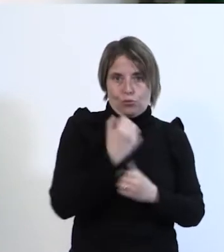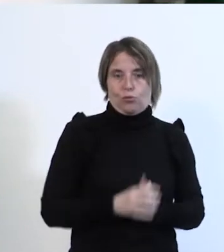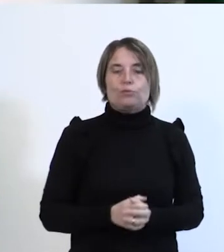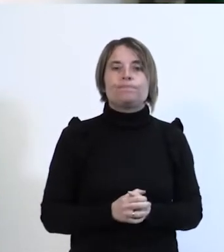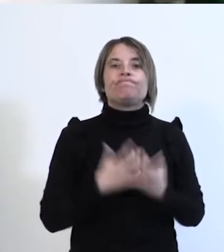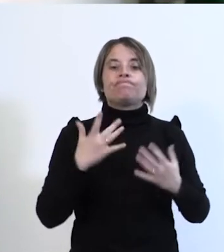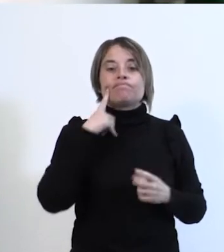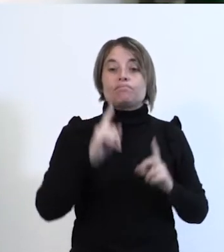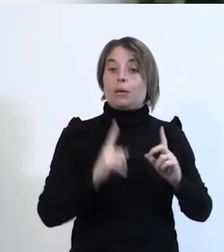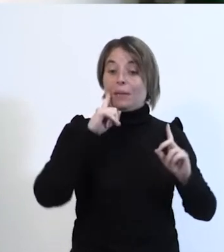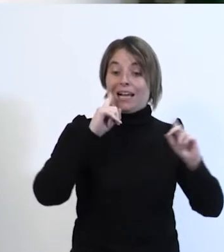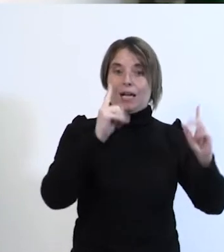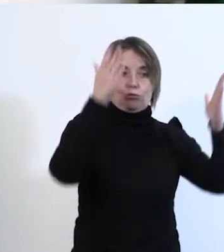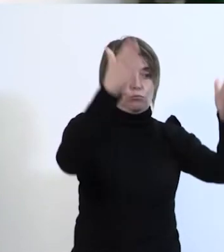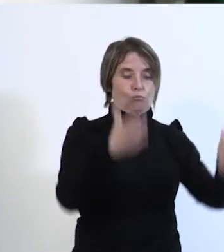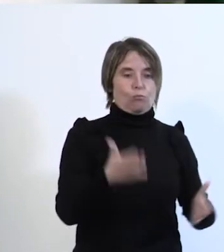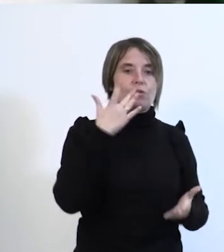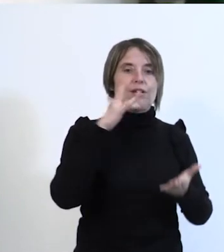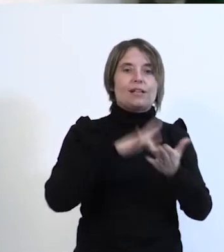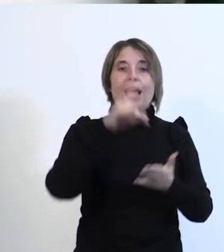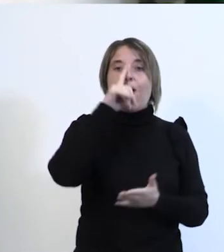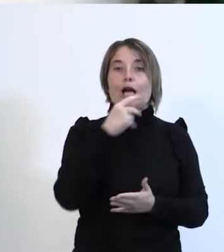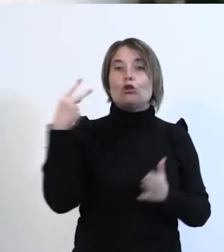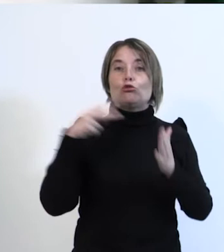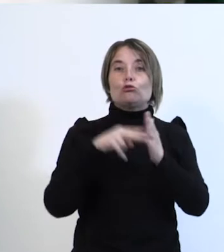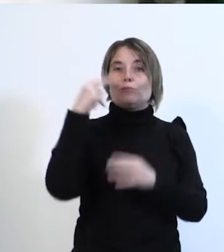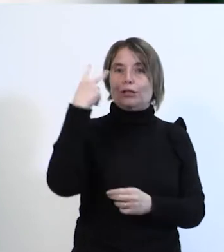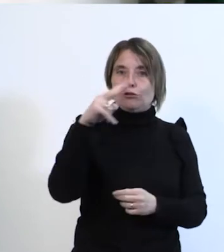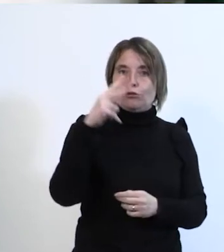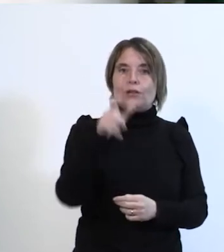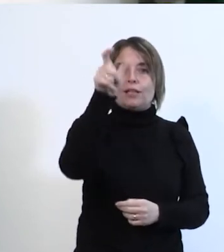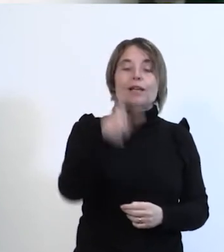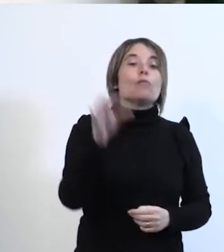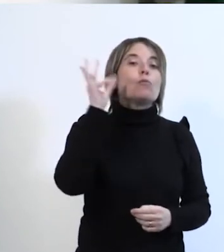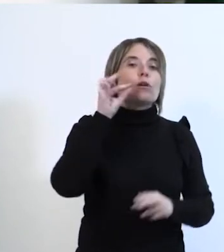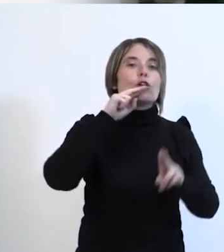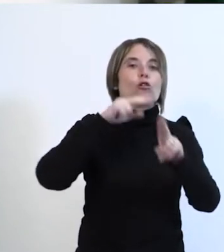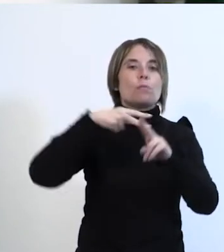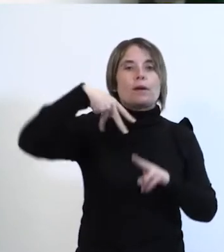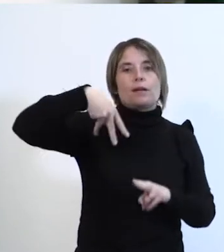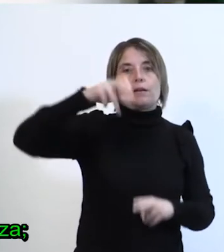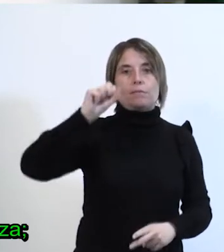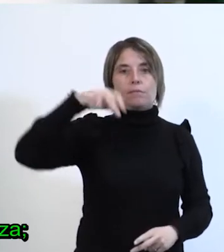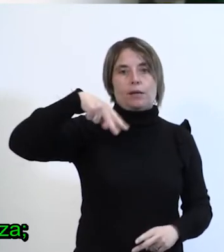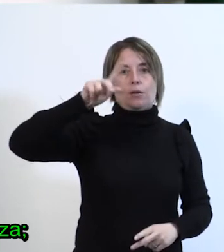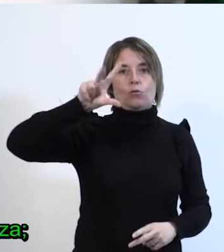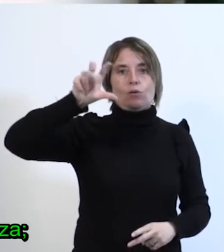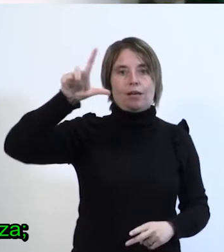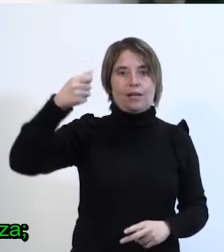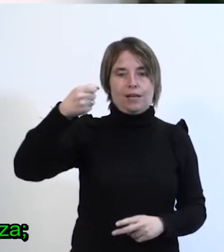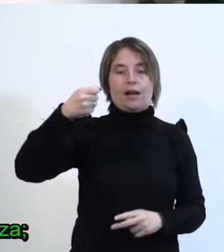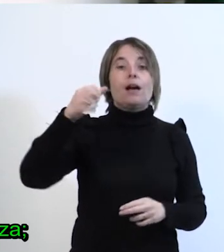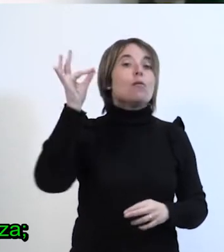apoyan. Entonces, el primer caso que presentamos en el 2012 es el de Manuela. Manuela, una